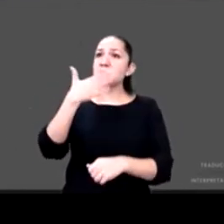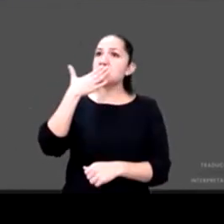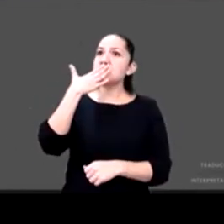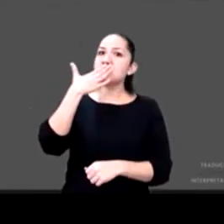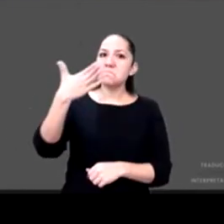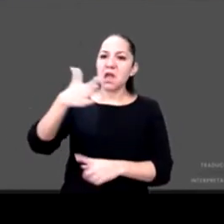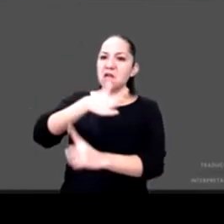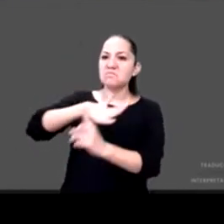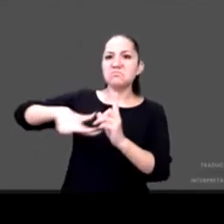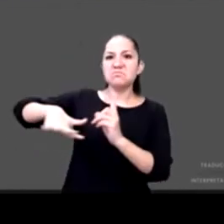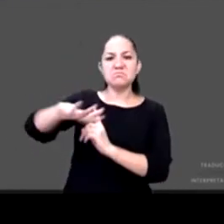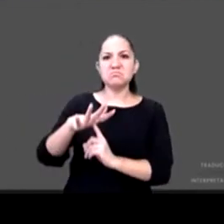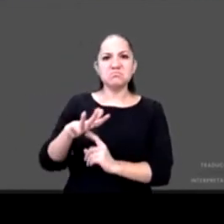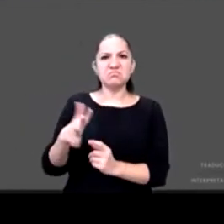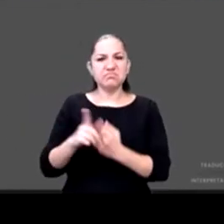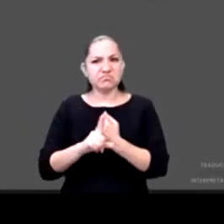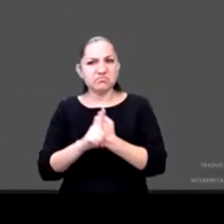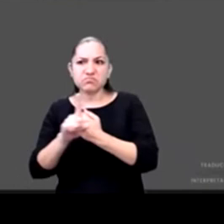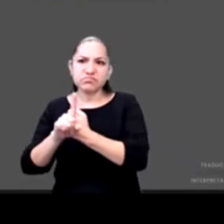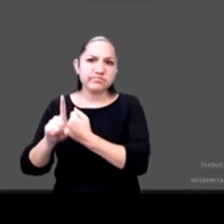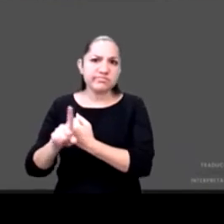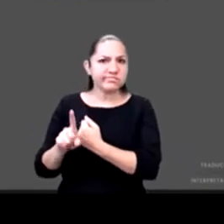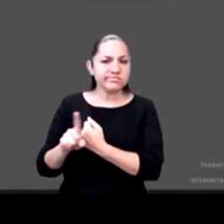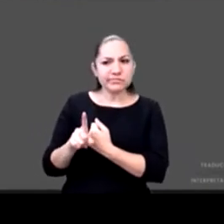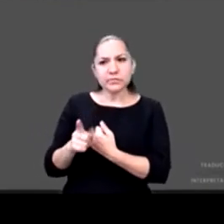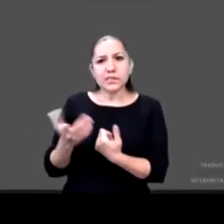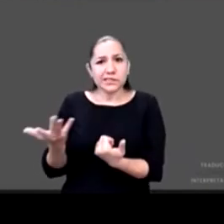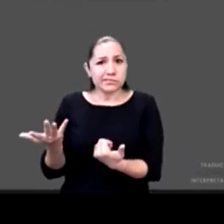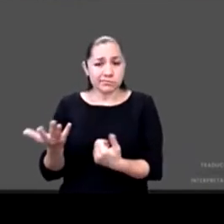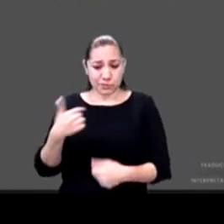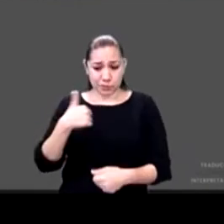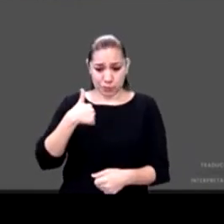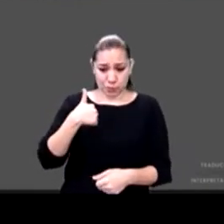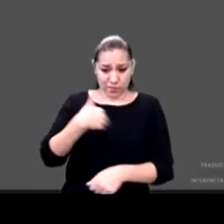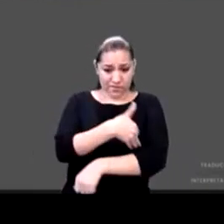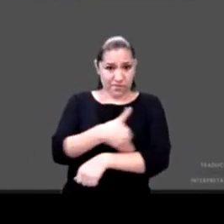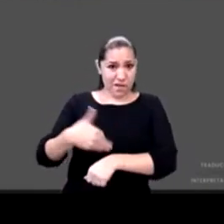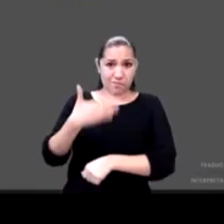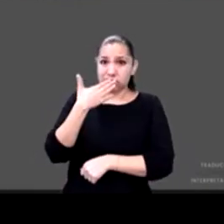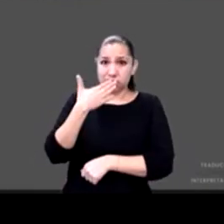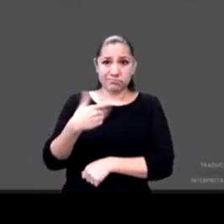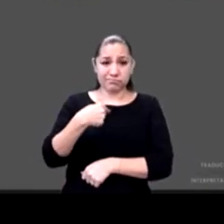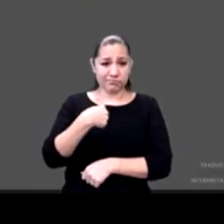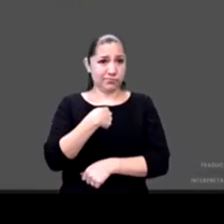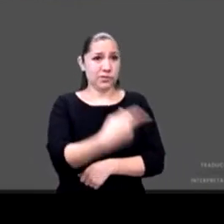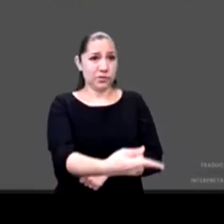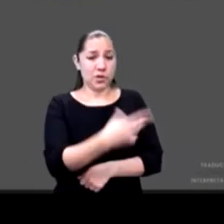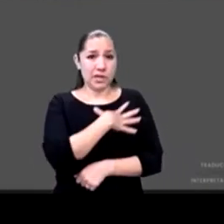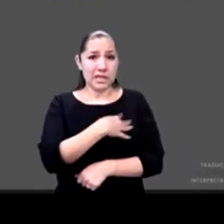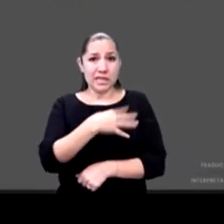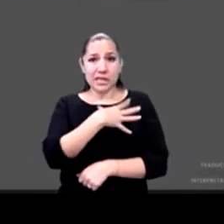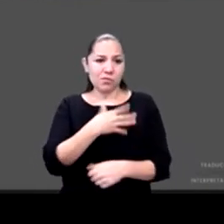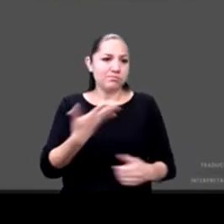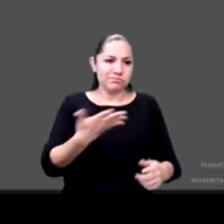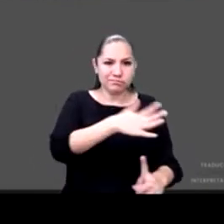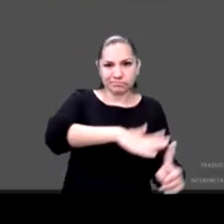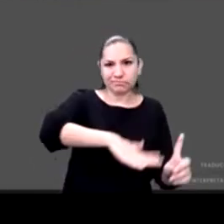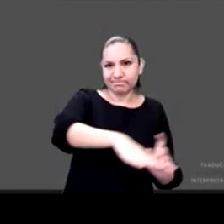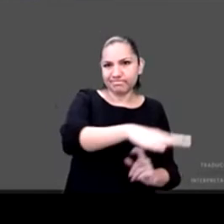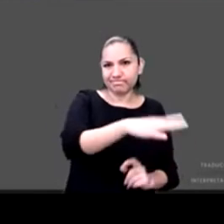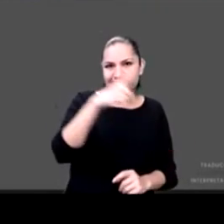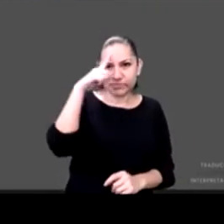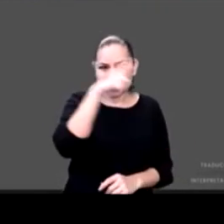apoya, pues no lo vas a poder hacer a tus niños. Entonces, lo que tenemos de nuestros niños es que muchas veces nos dicen,